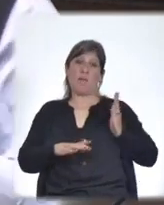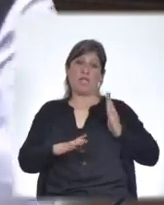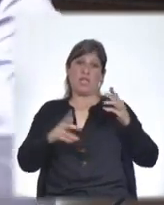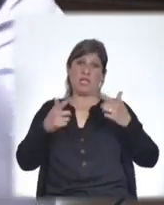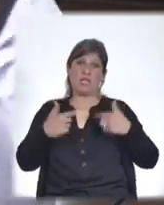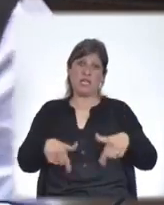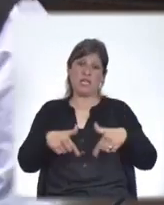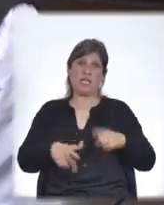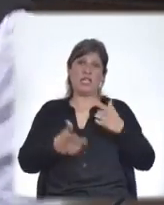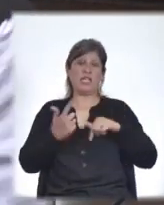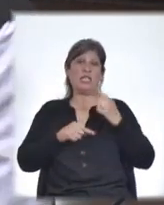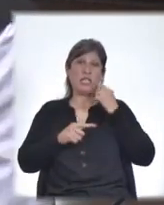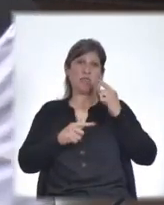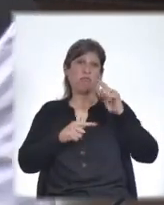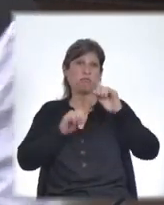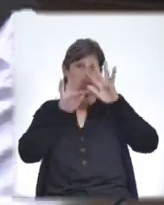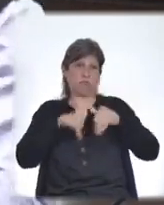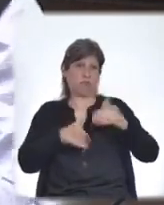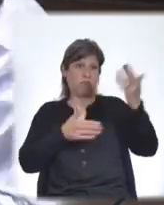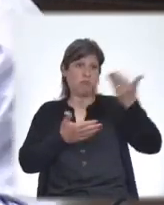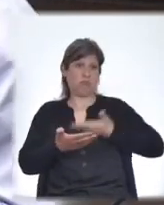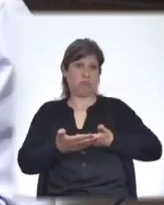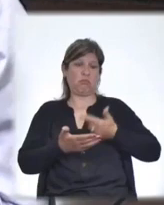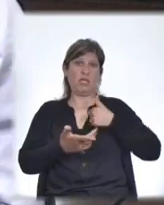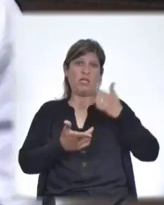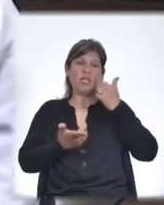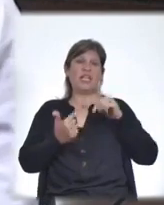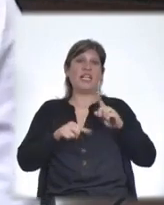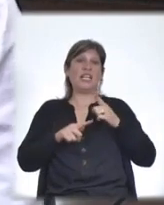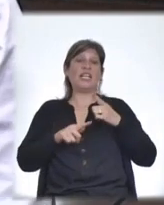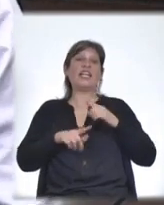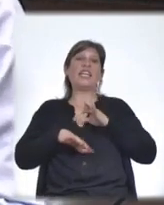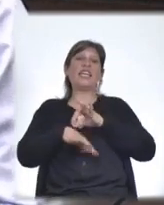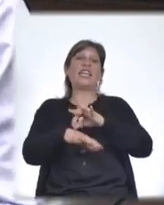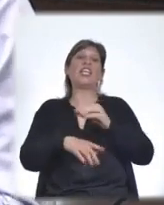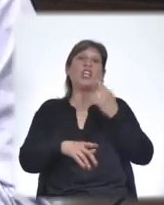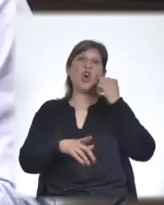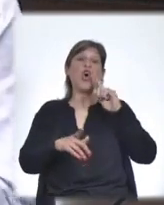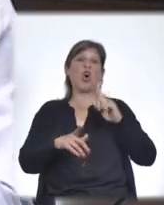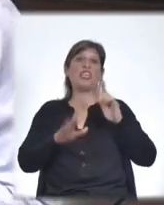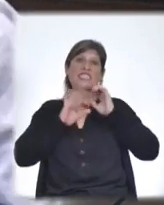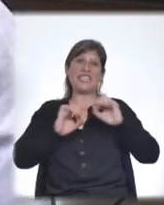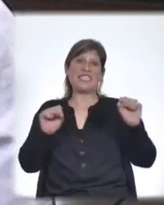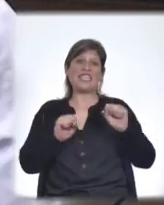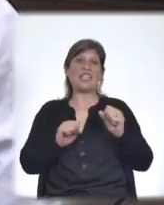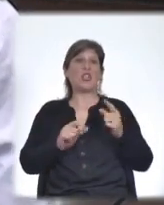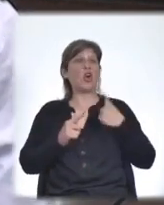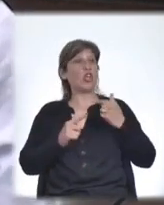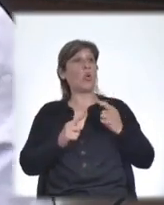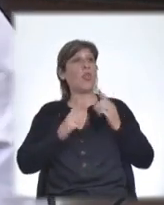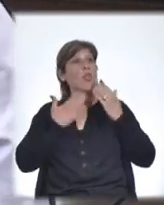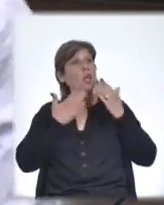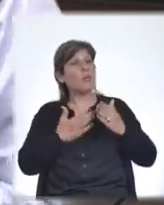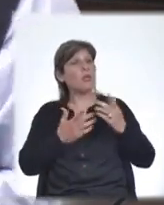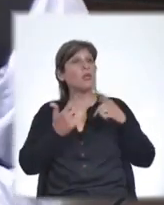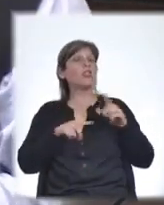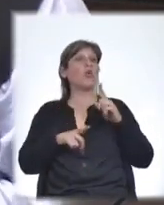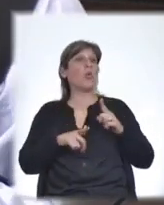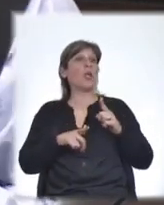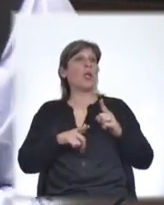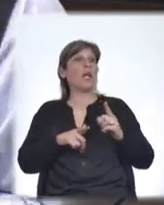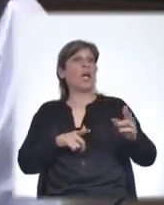y quien condujo, en definitiva, la representación del MEF fue el señor subsecretario, y frente a la pregunta, la economista